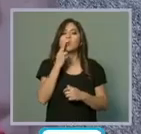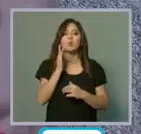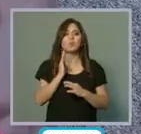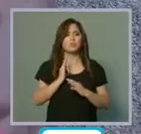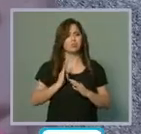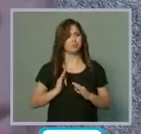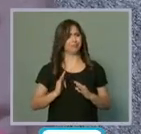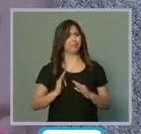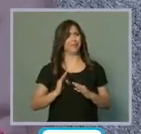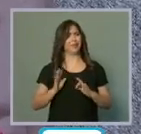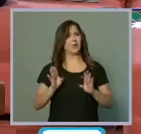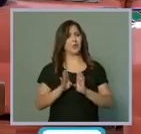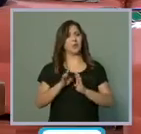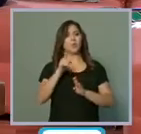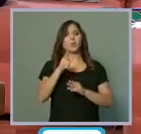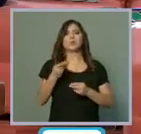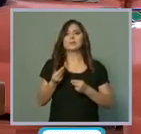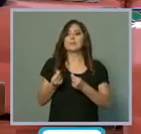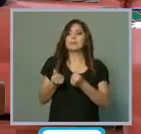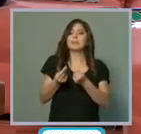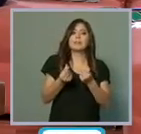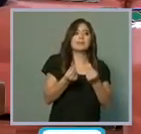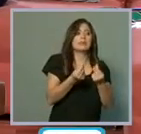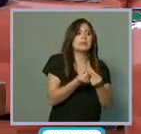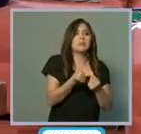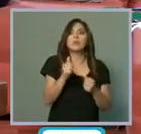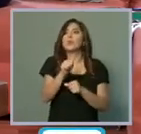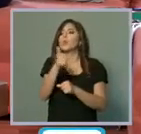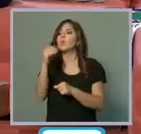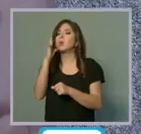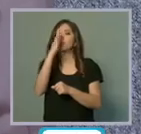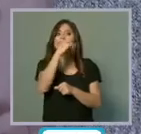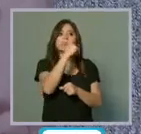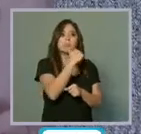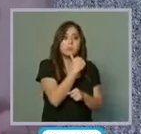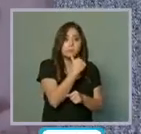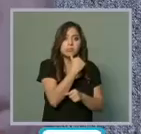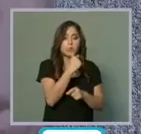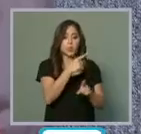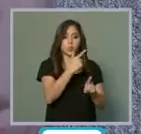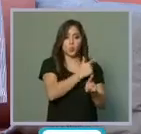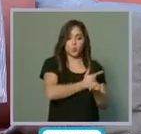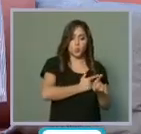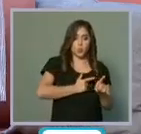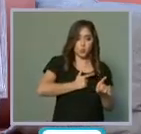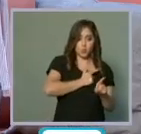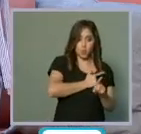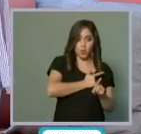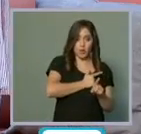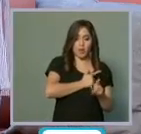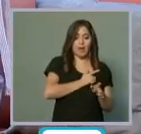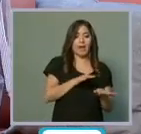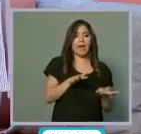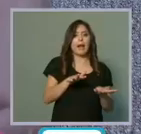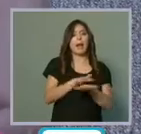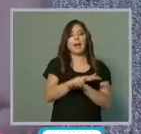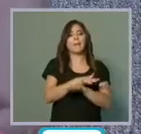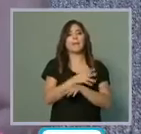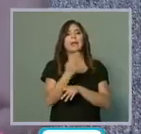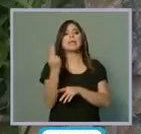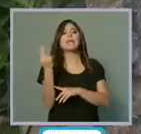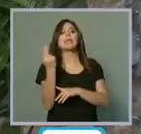forma rígida de resolver tu ansiedad y no buscas otras alternativas, de un gusto puede pasar a una necesidad Claro.